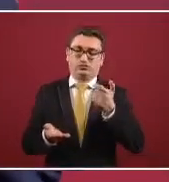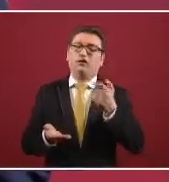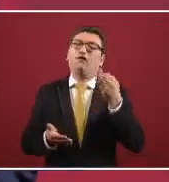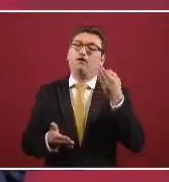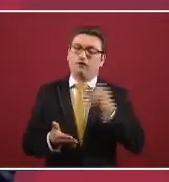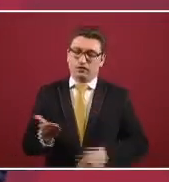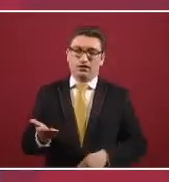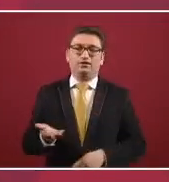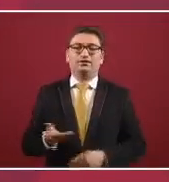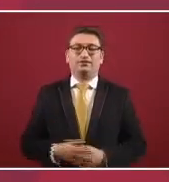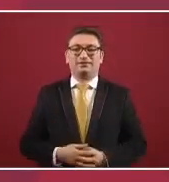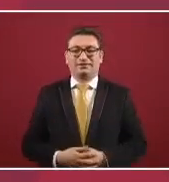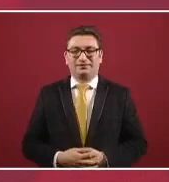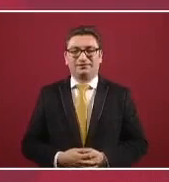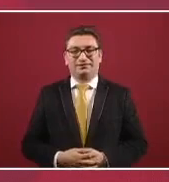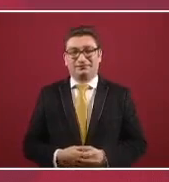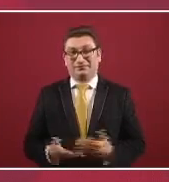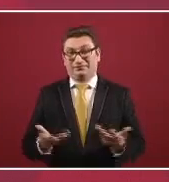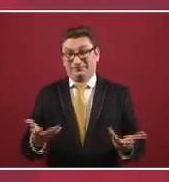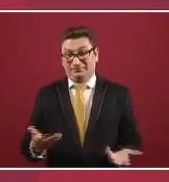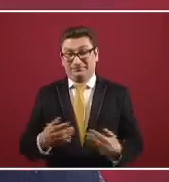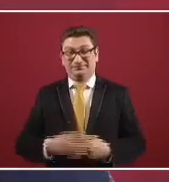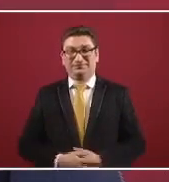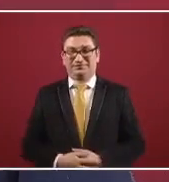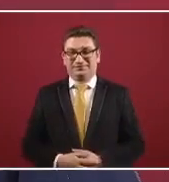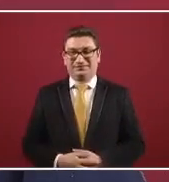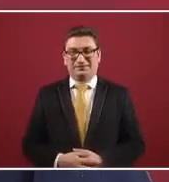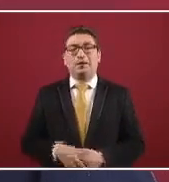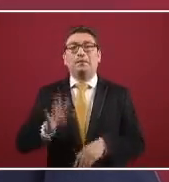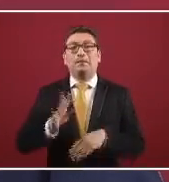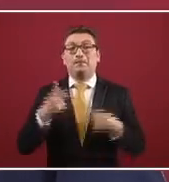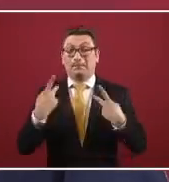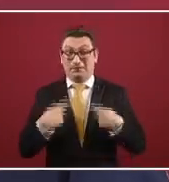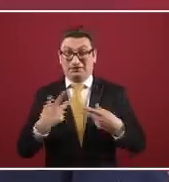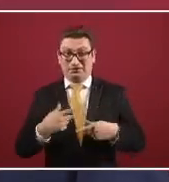O sea que había piquete de ojo. El que entregaba,